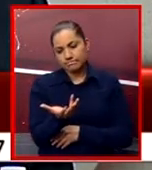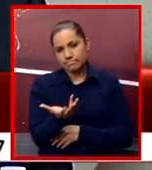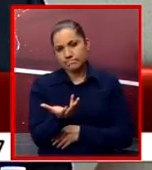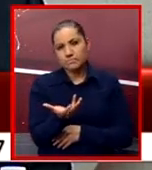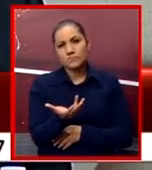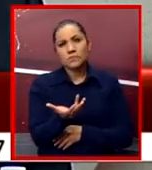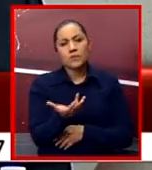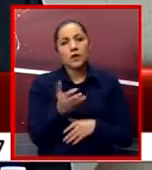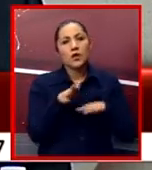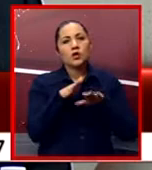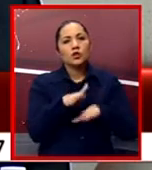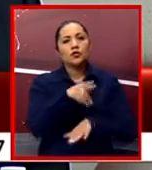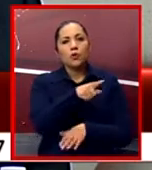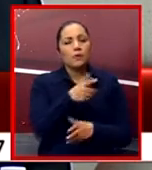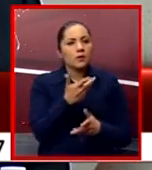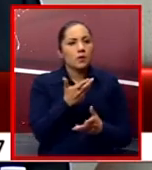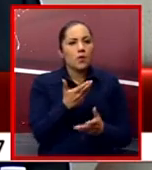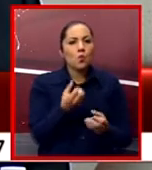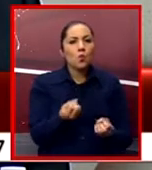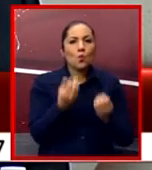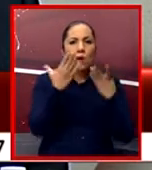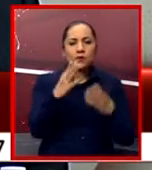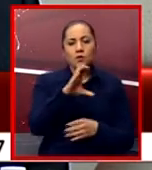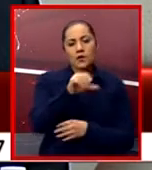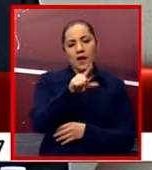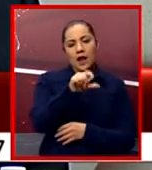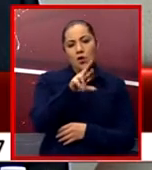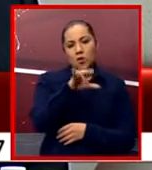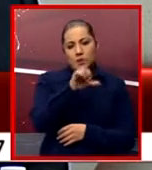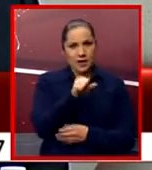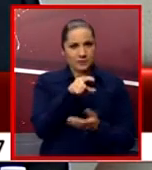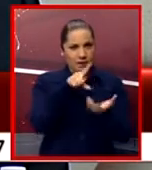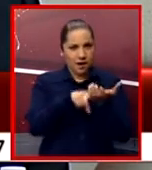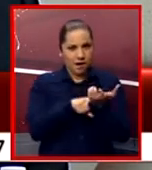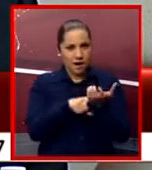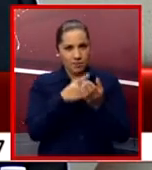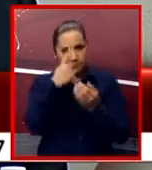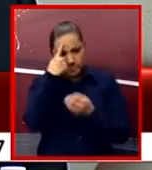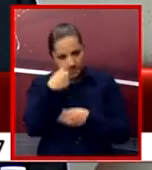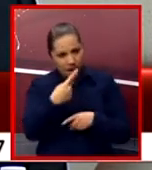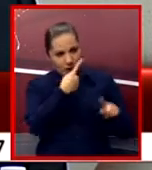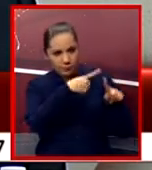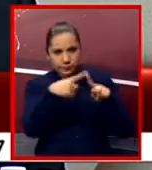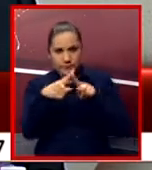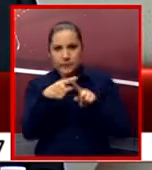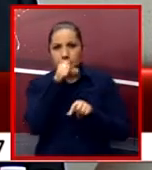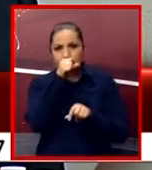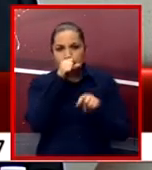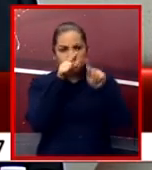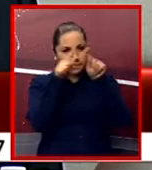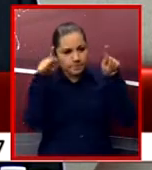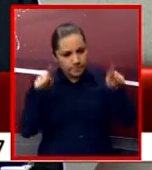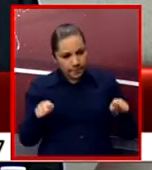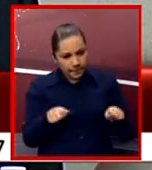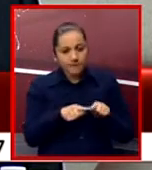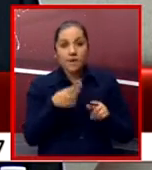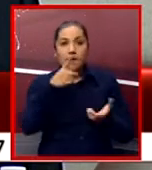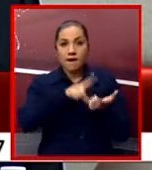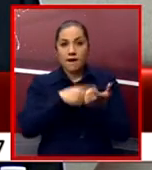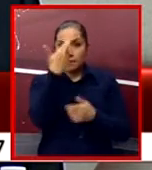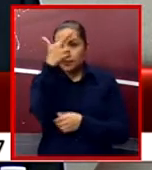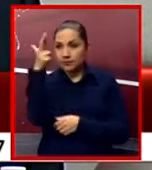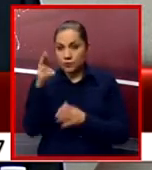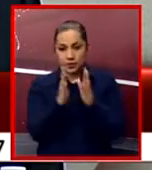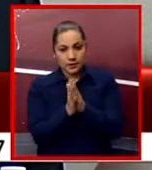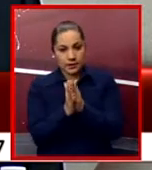la definición del número de calorías, del contenido calórico en las cartas de los restaurantes, y yo creo